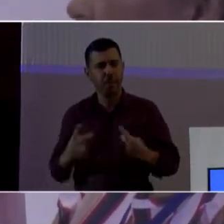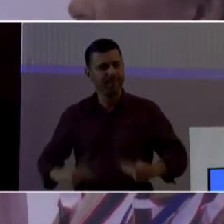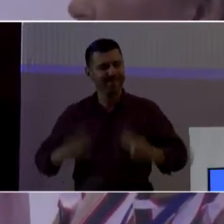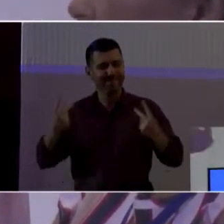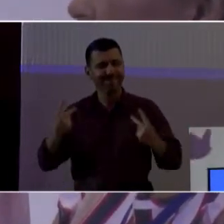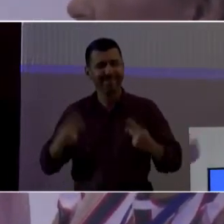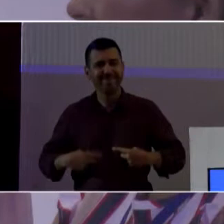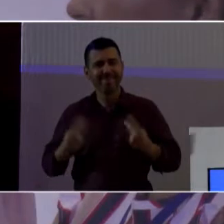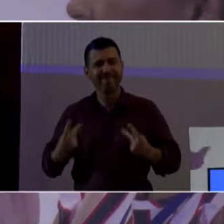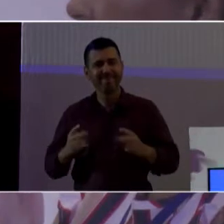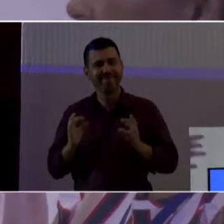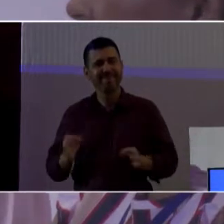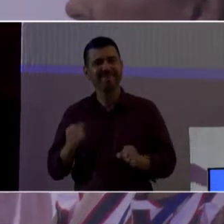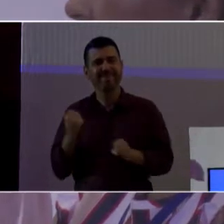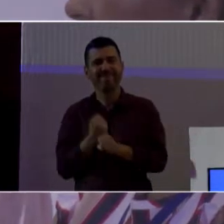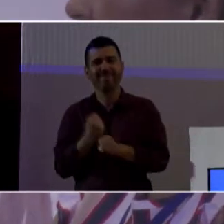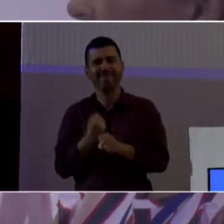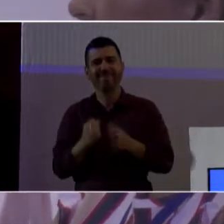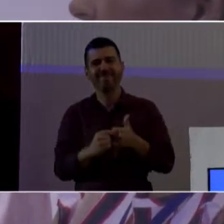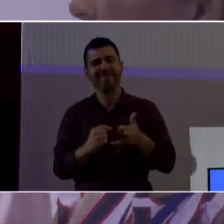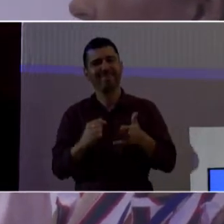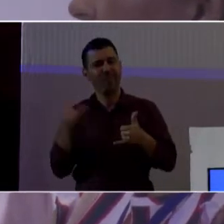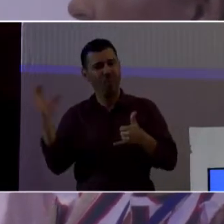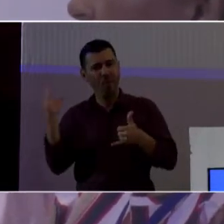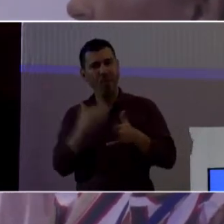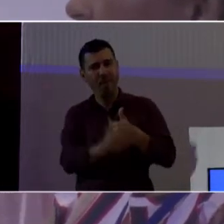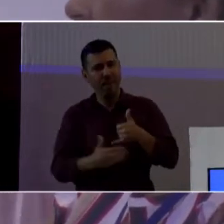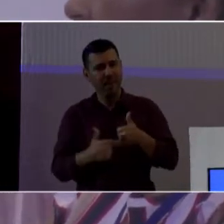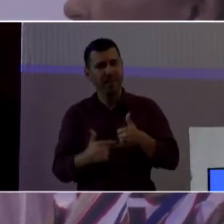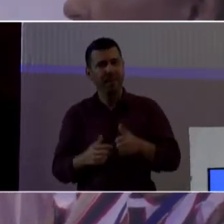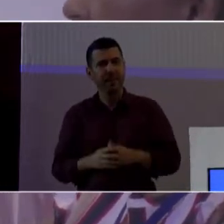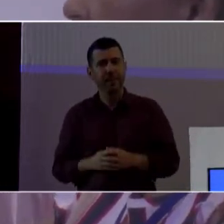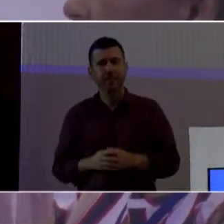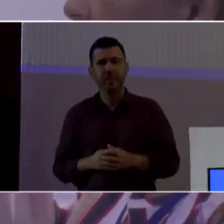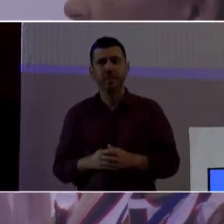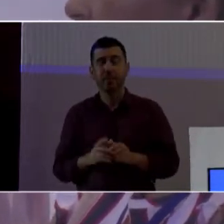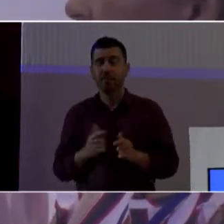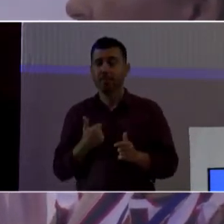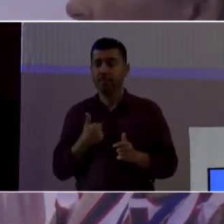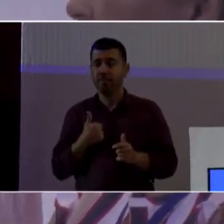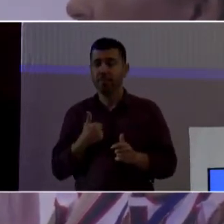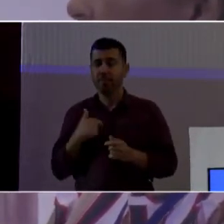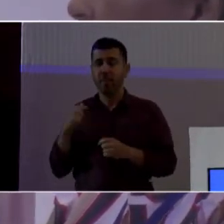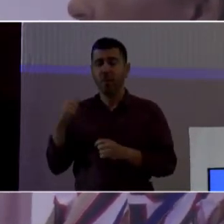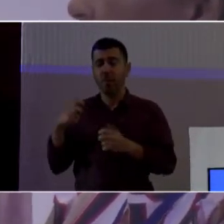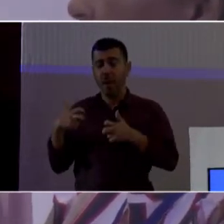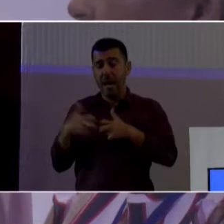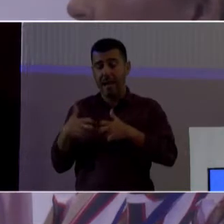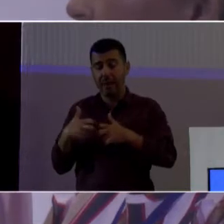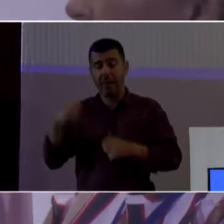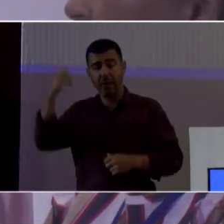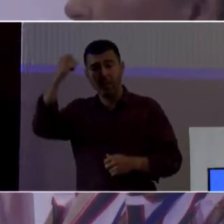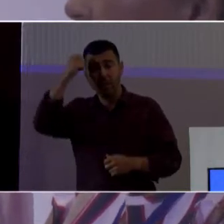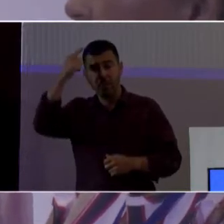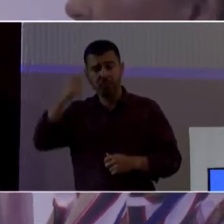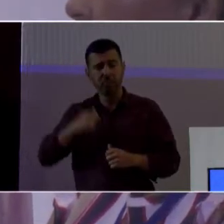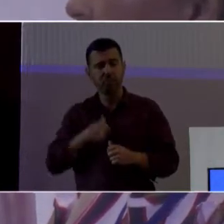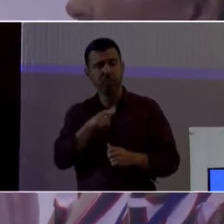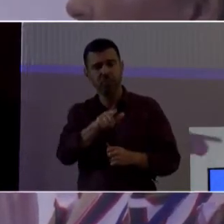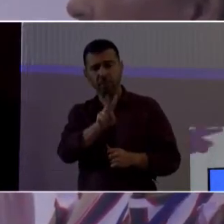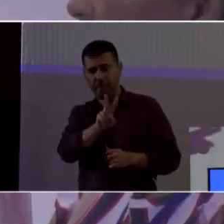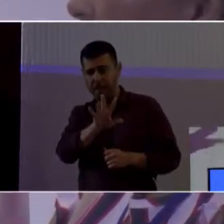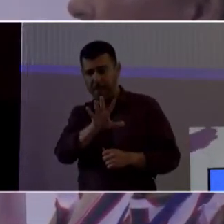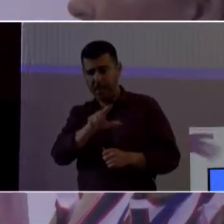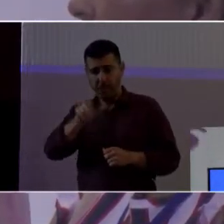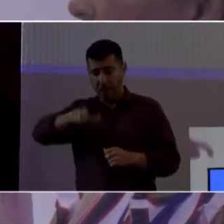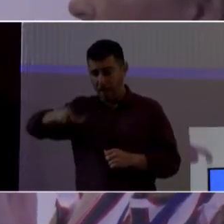economía del país. Para nosotros es muy importante, digamos, que este proceso es un proyecto pequeño todavía, 25